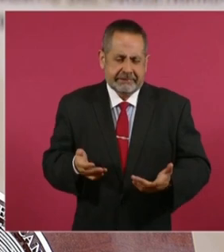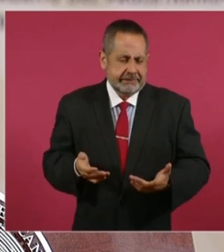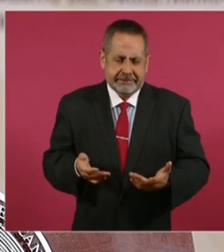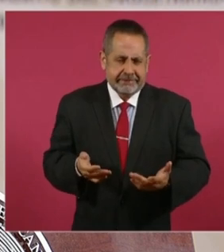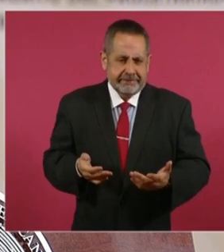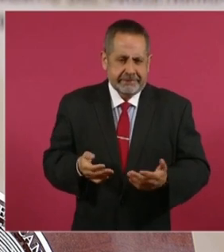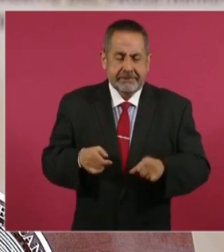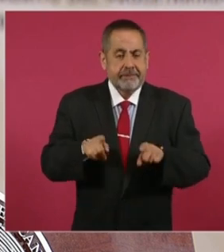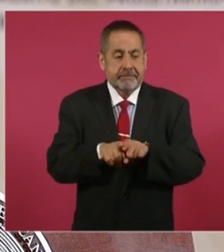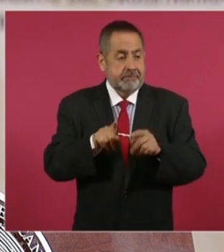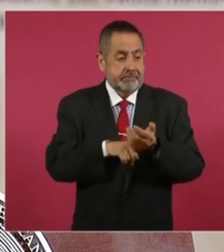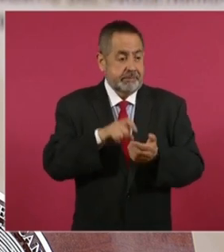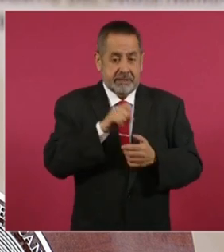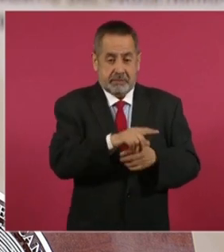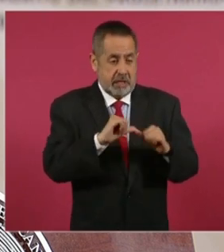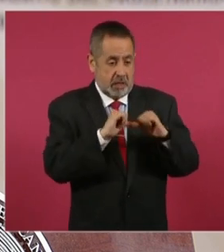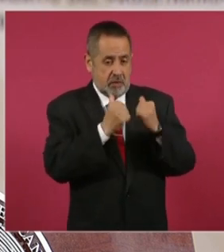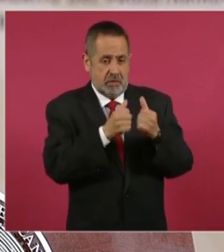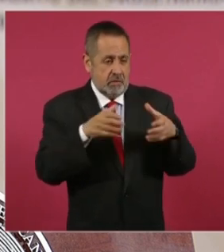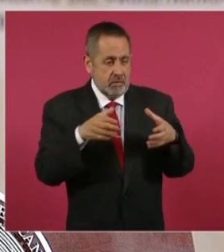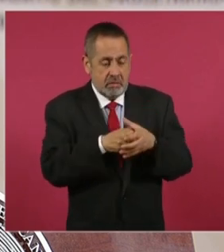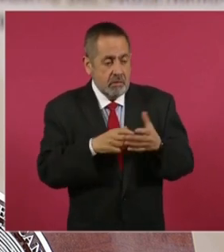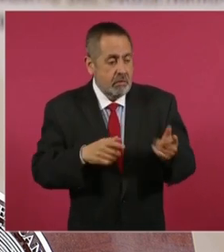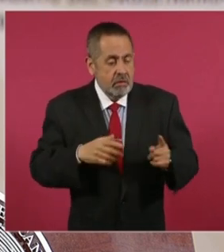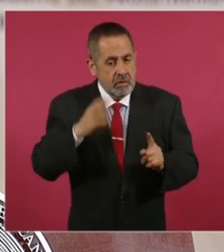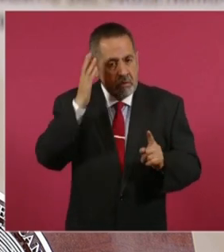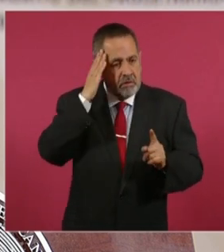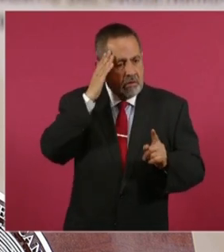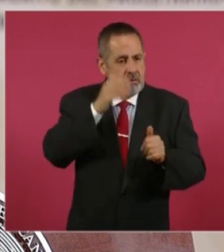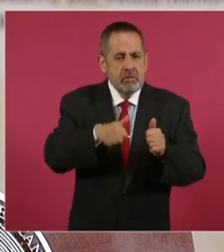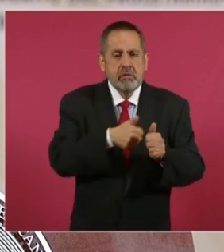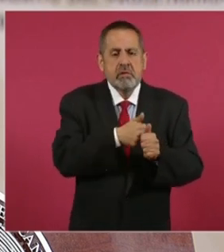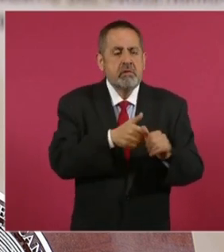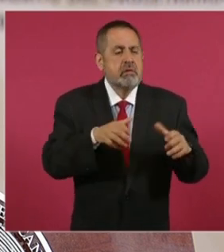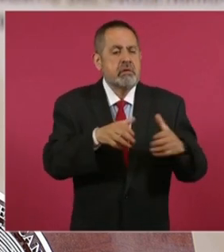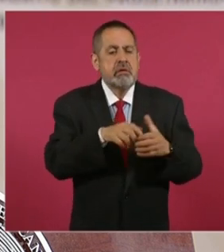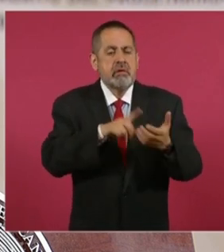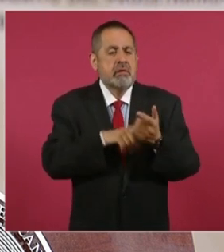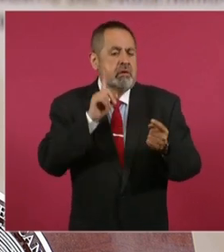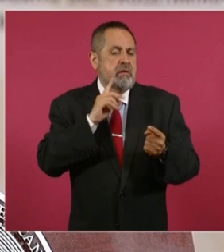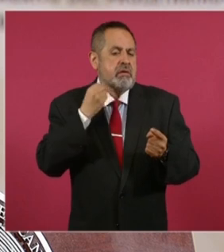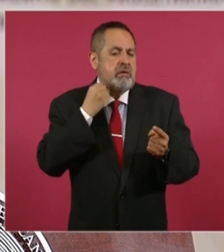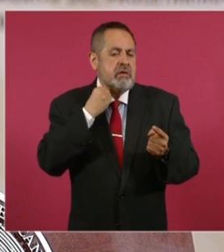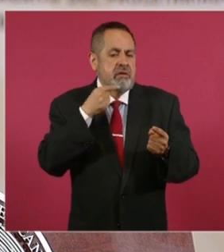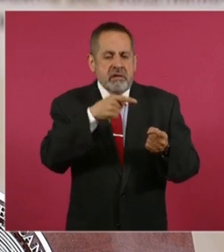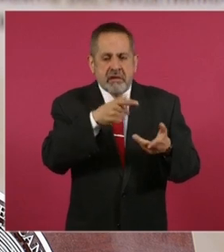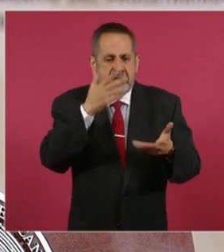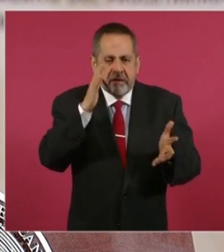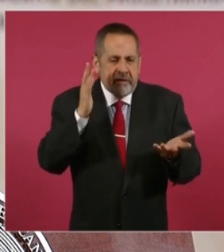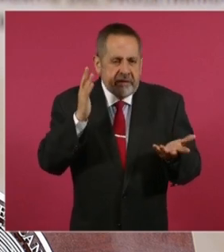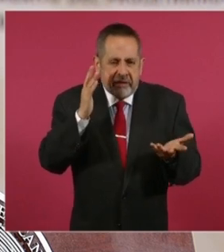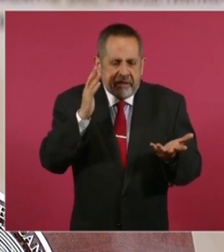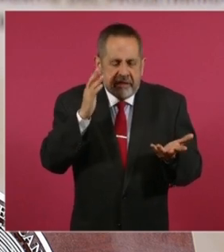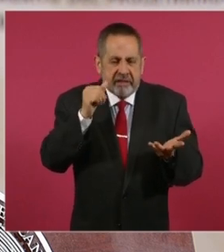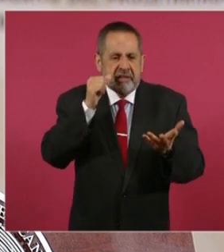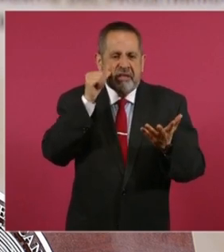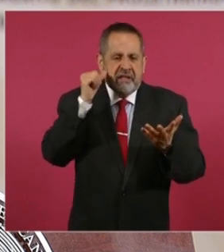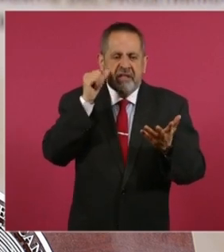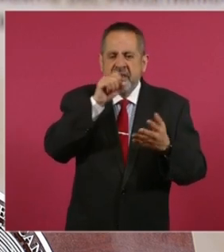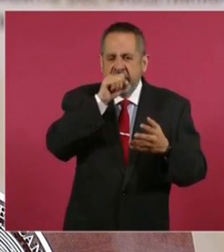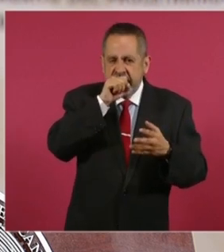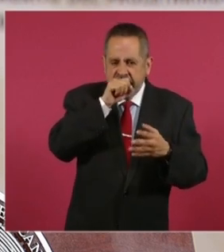sobre esta asociación y no sabemos si encabezada por esta abogada. Ayer también le